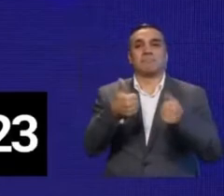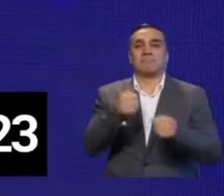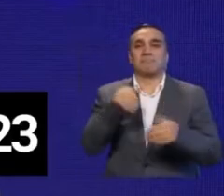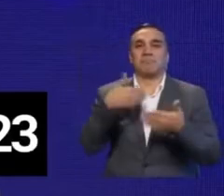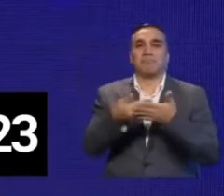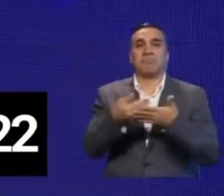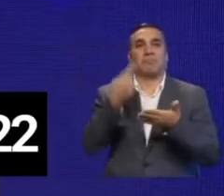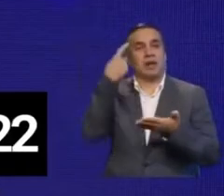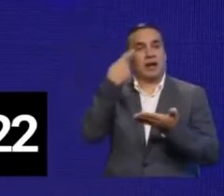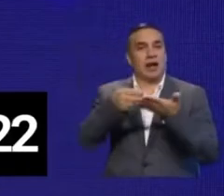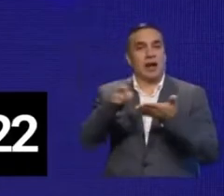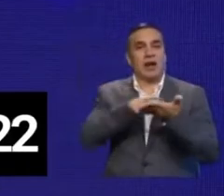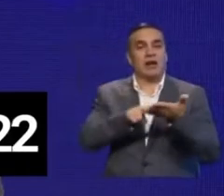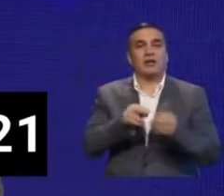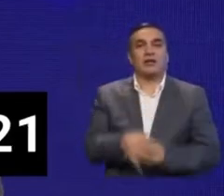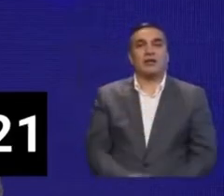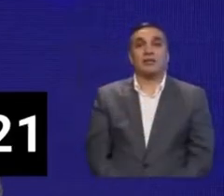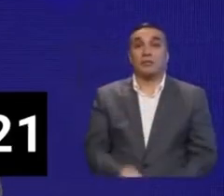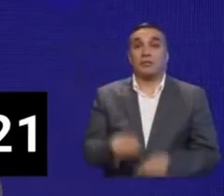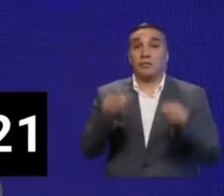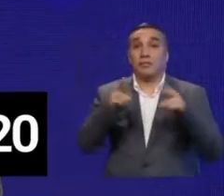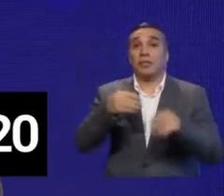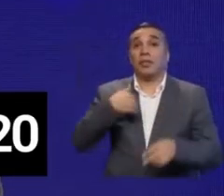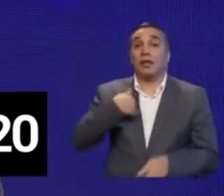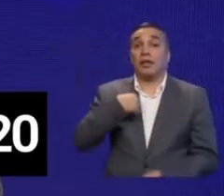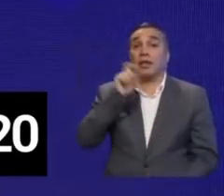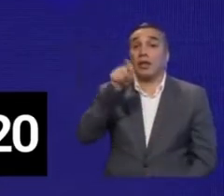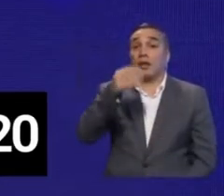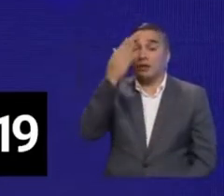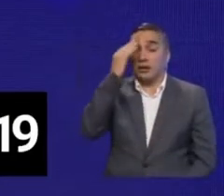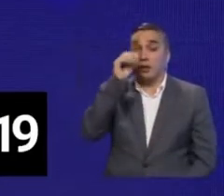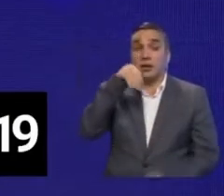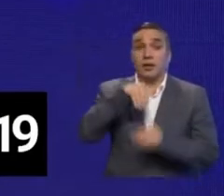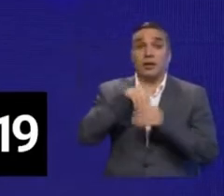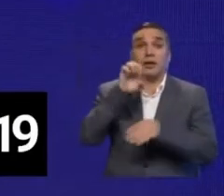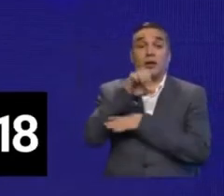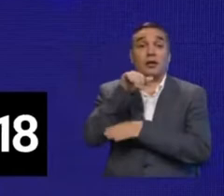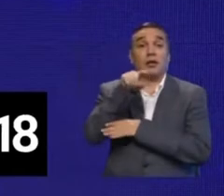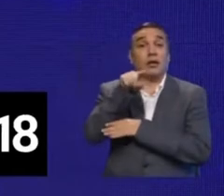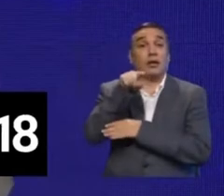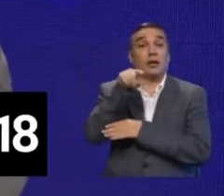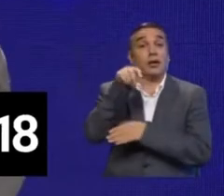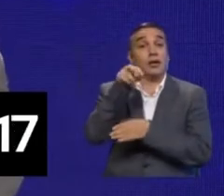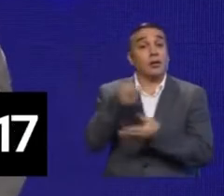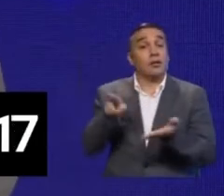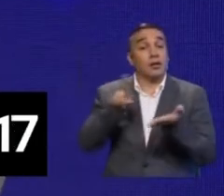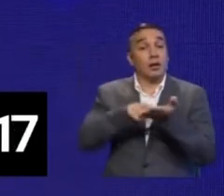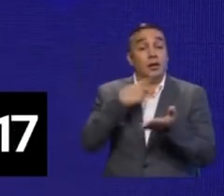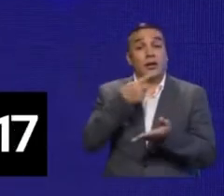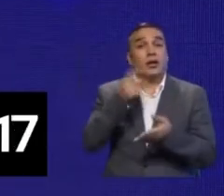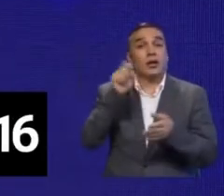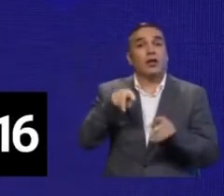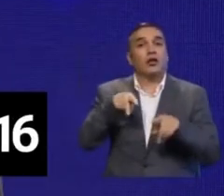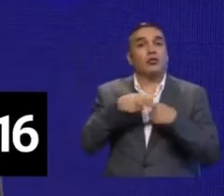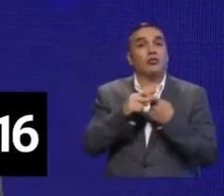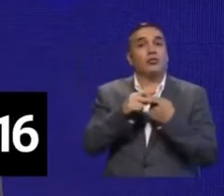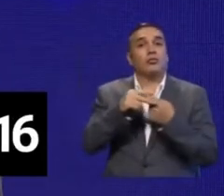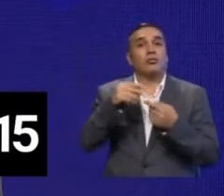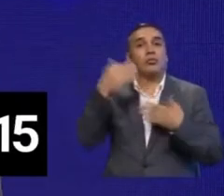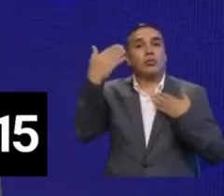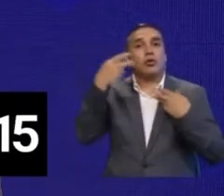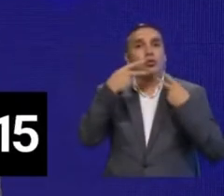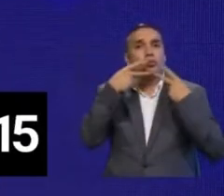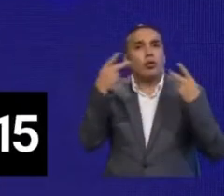cuanto a la literatura. Más allá de eso, también tenemos que entender que el Ecuador, repito, debe empezar a formular no solamente políticas